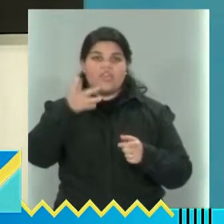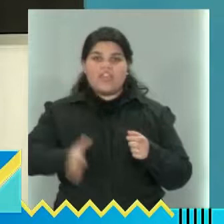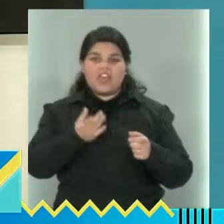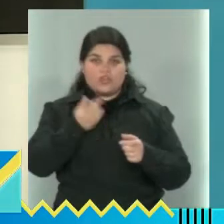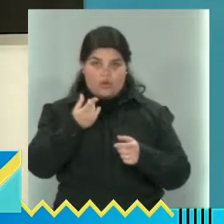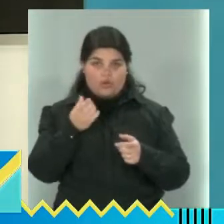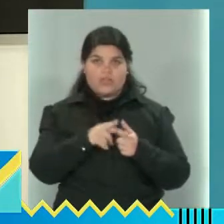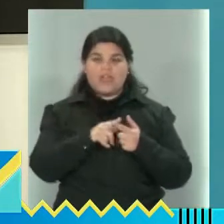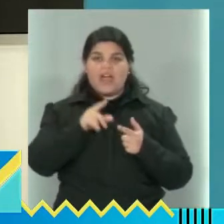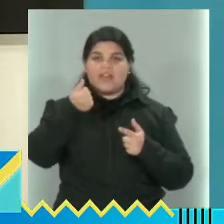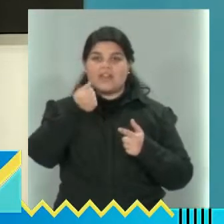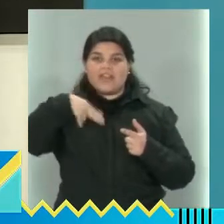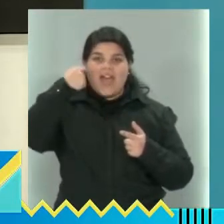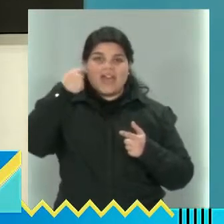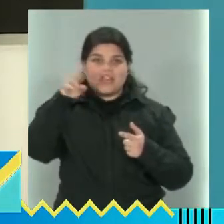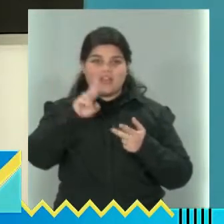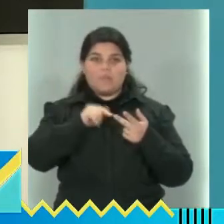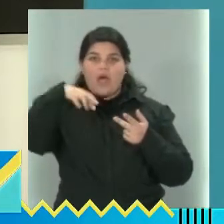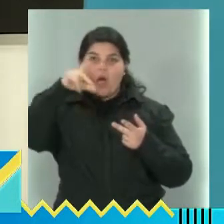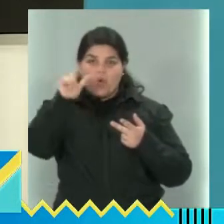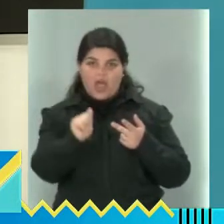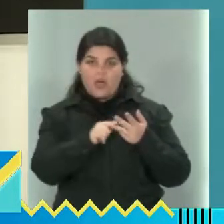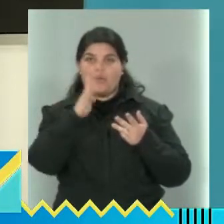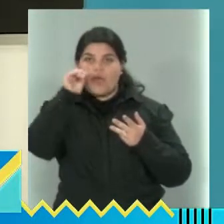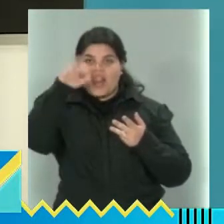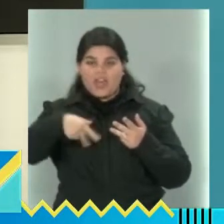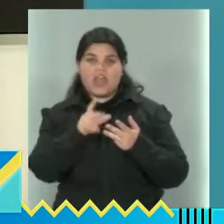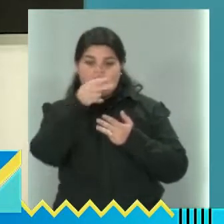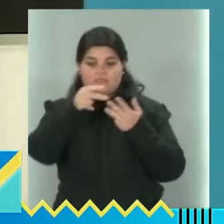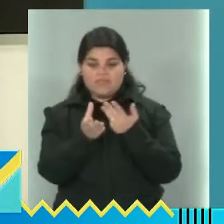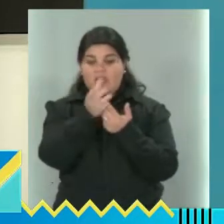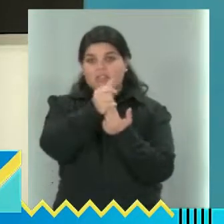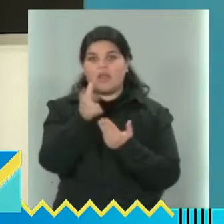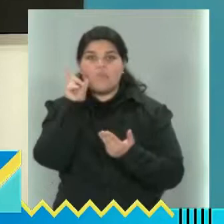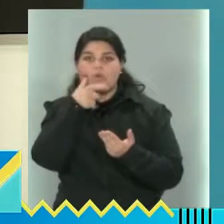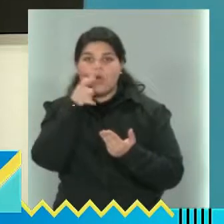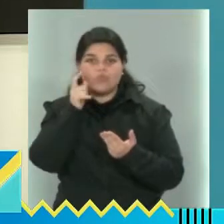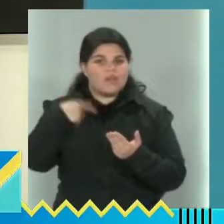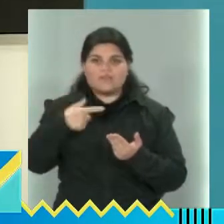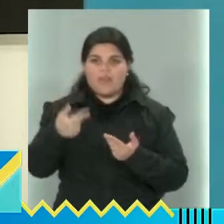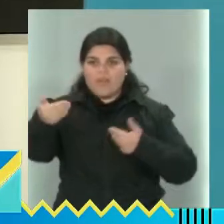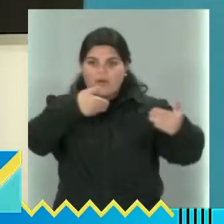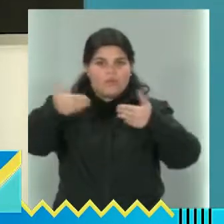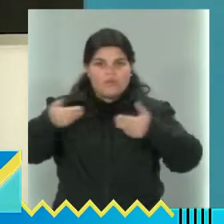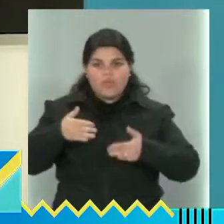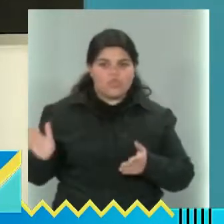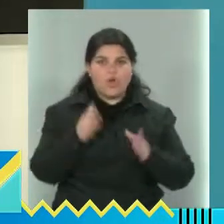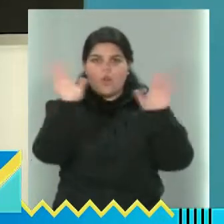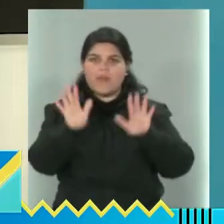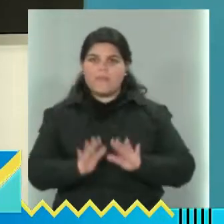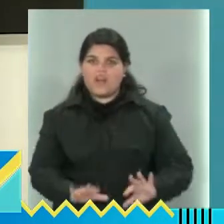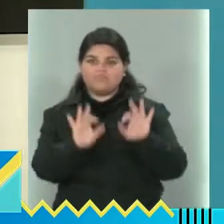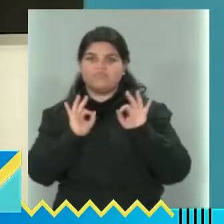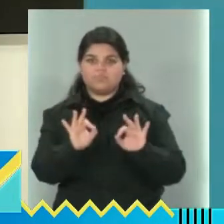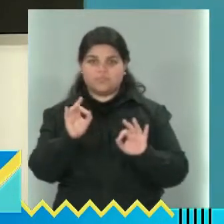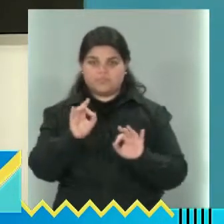programa, a Nair Senesi, Paula Semis y Belén Ferrando, nuestras productoras que están ahí siempre para lo que necesitamos, armando todo lo que ustedes